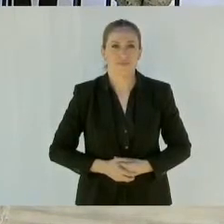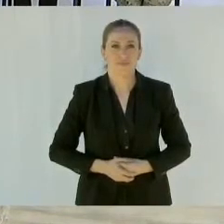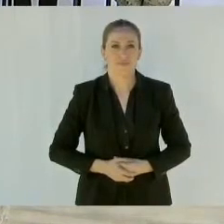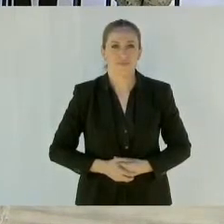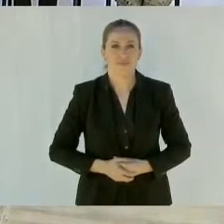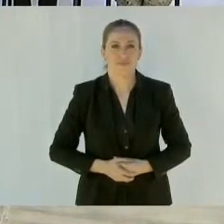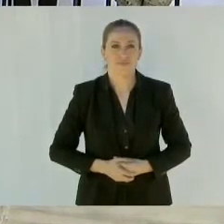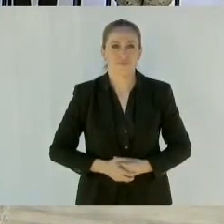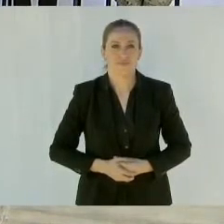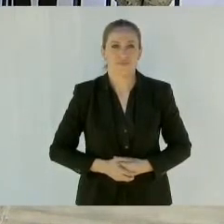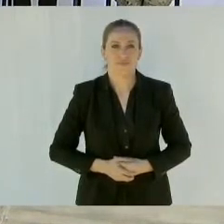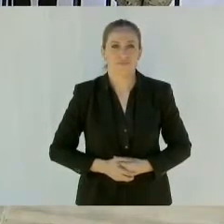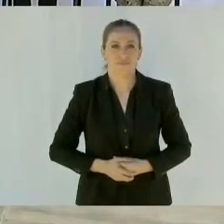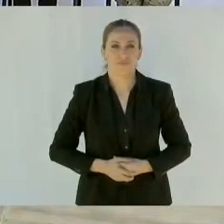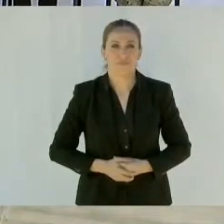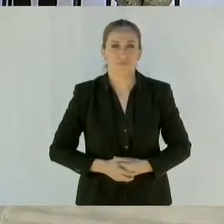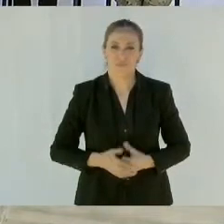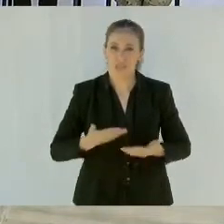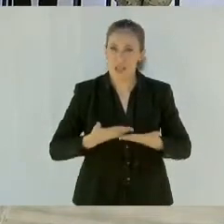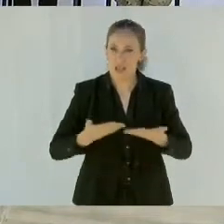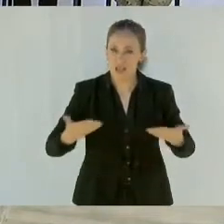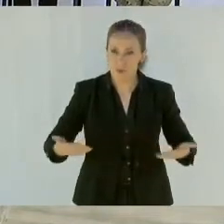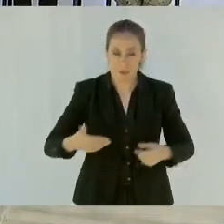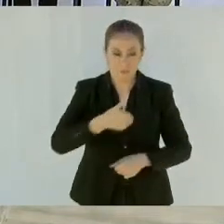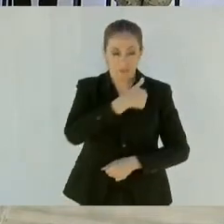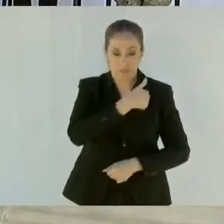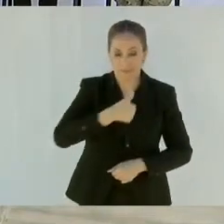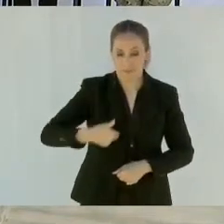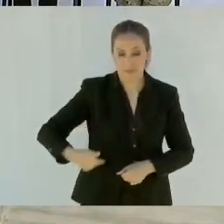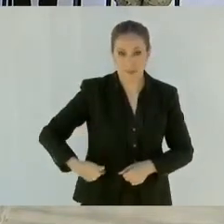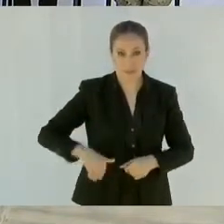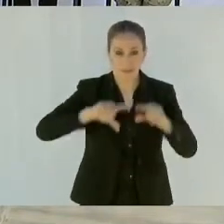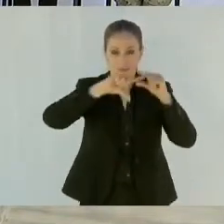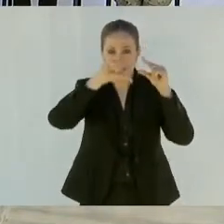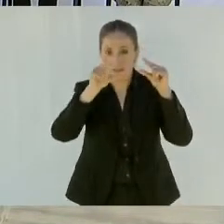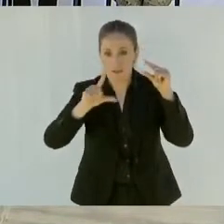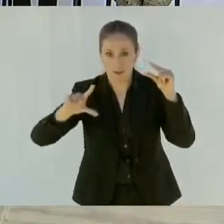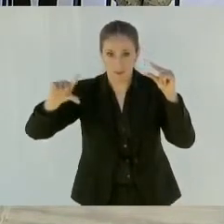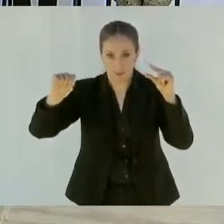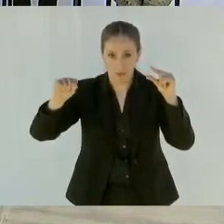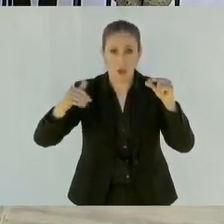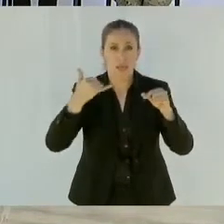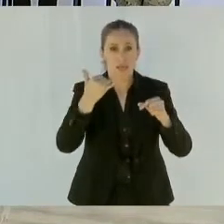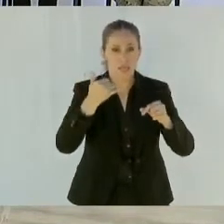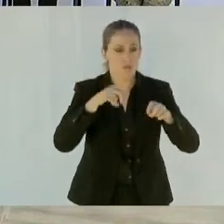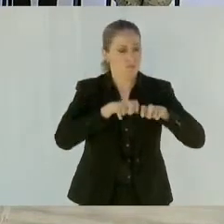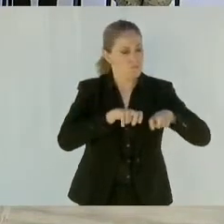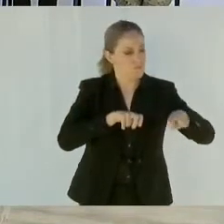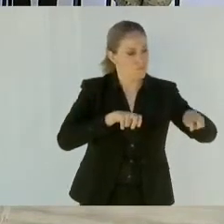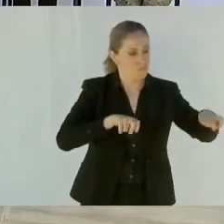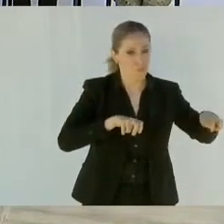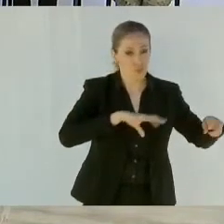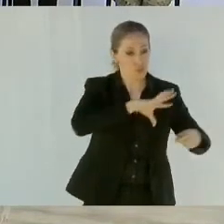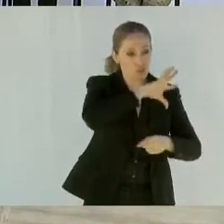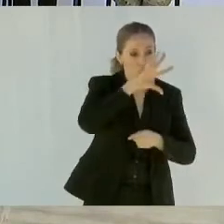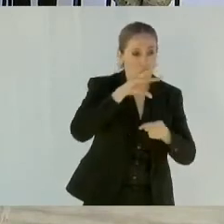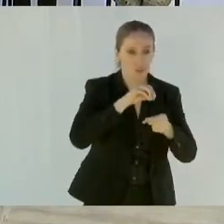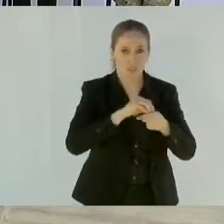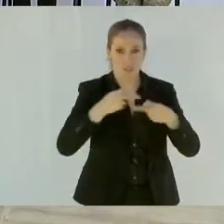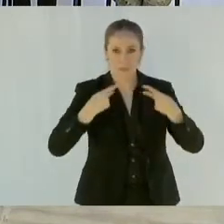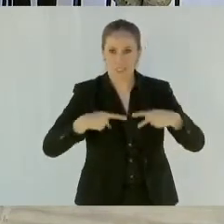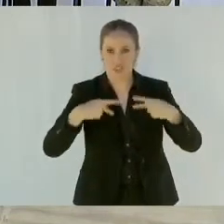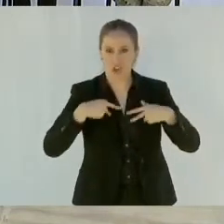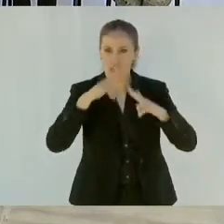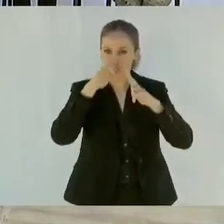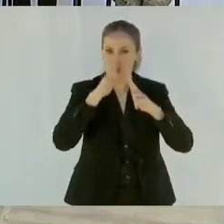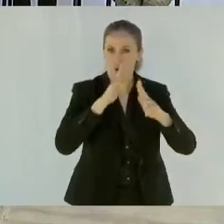El presidente de la República e integrantes de la línea de honor realizarán el corte del listón inaugural de las instalaciones de la Compañía de Guardia